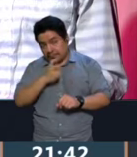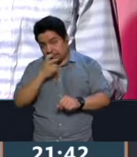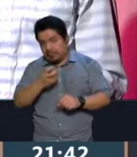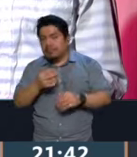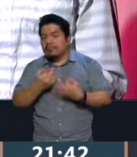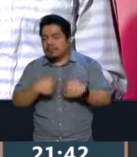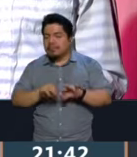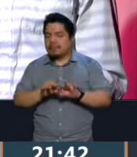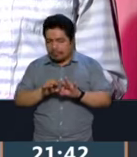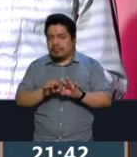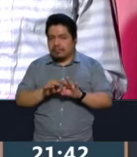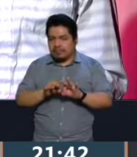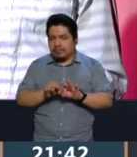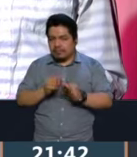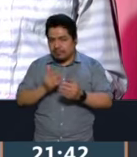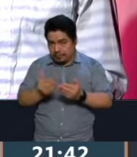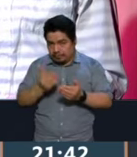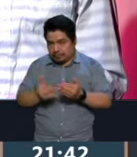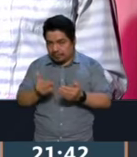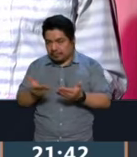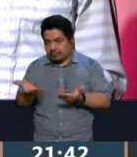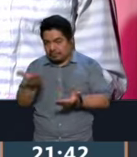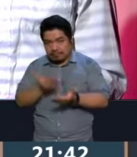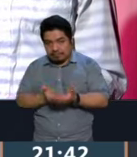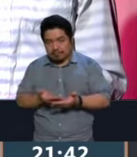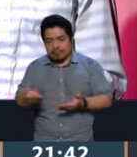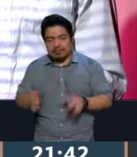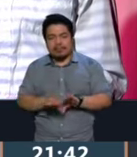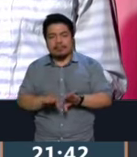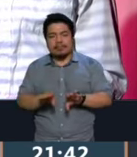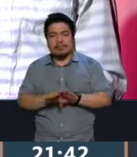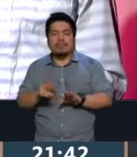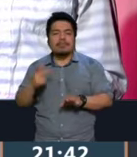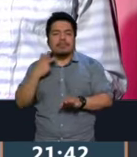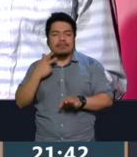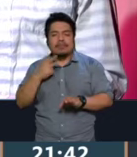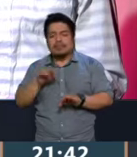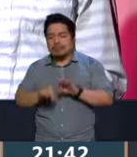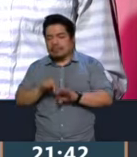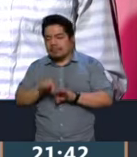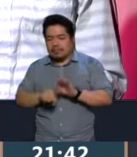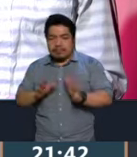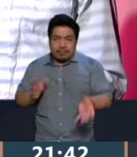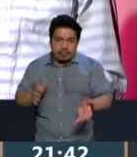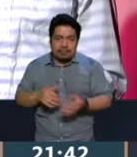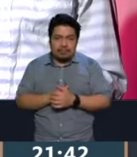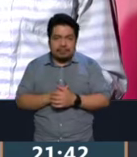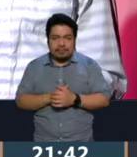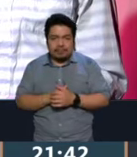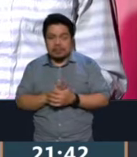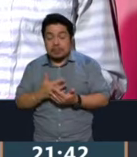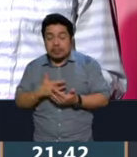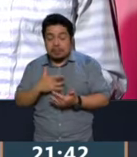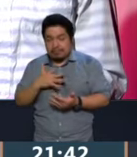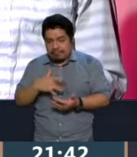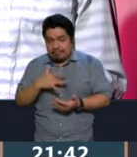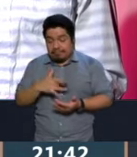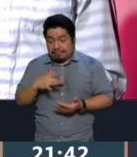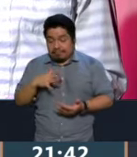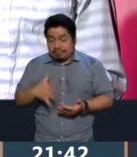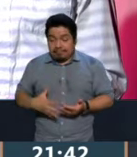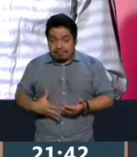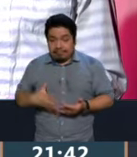severamente importante y que creo que ahora sí lo traen a la mesa, ¿no? Ya como el tema de los políticos. Particularmente me da mucho orgullo decir que dentro